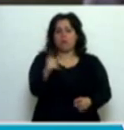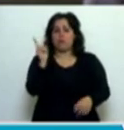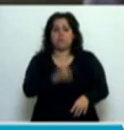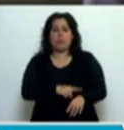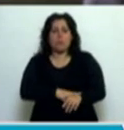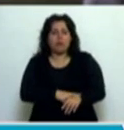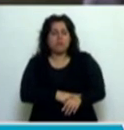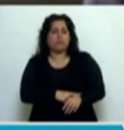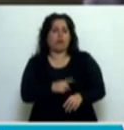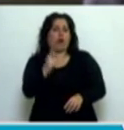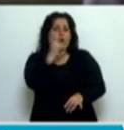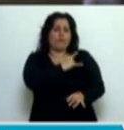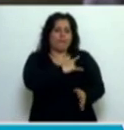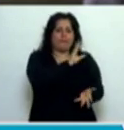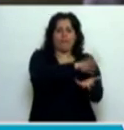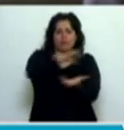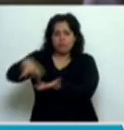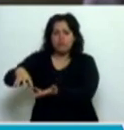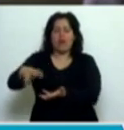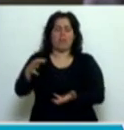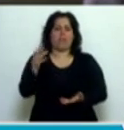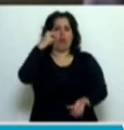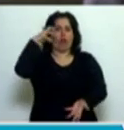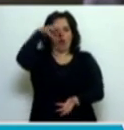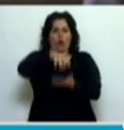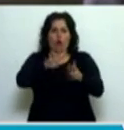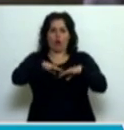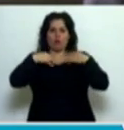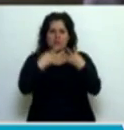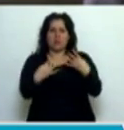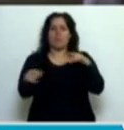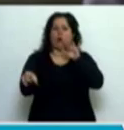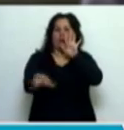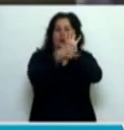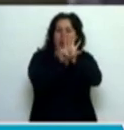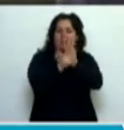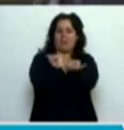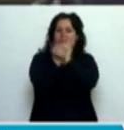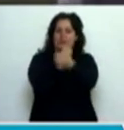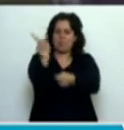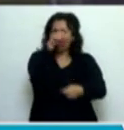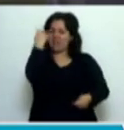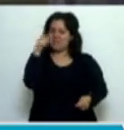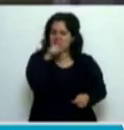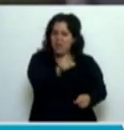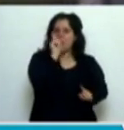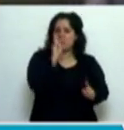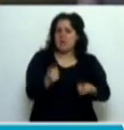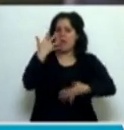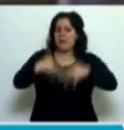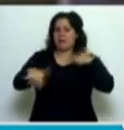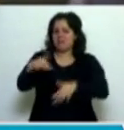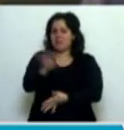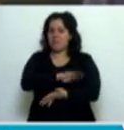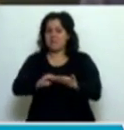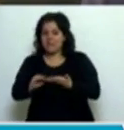las facultades por el Congreso de la Nación, a través de la Ley de Reforma del Estado y a través de la Ley de Emergencia